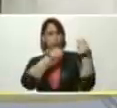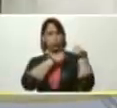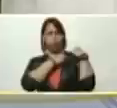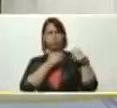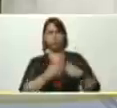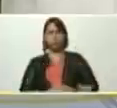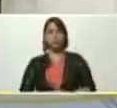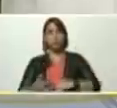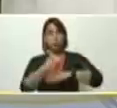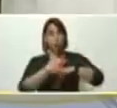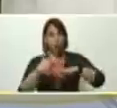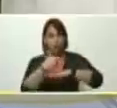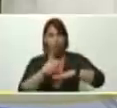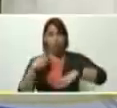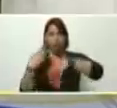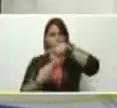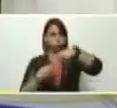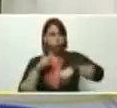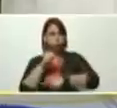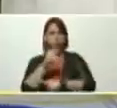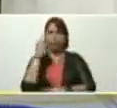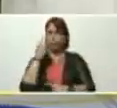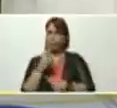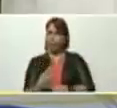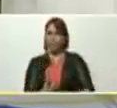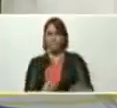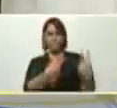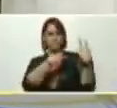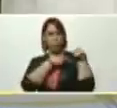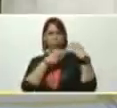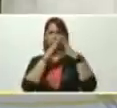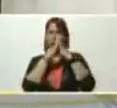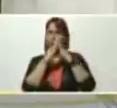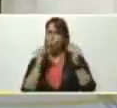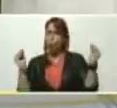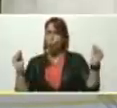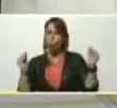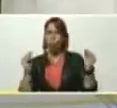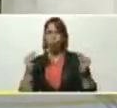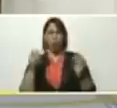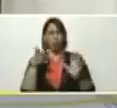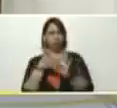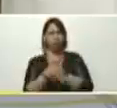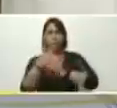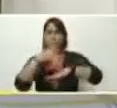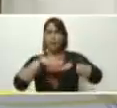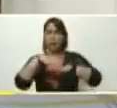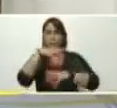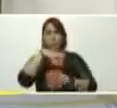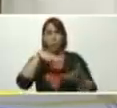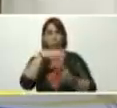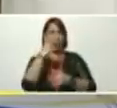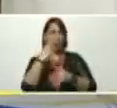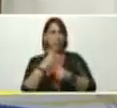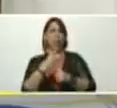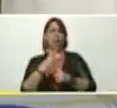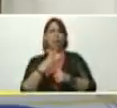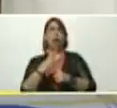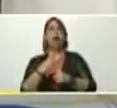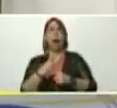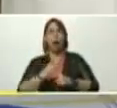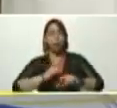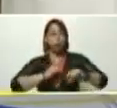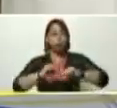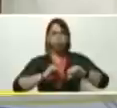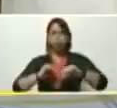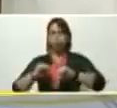gobierno revolucionario debe llevar el pulso de todas las situaciones y ponerse al ritmo y a la velocidad